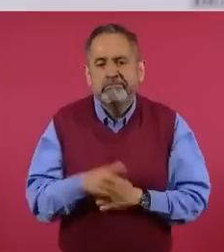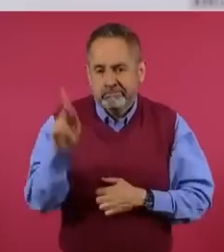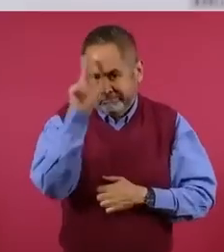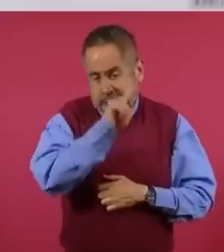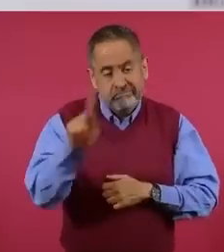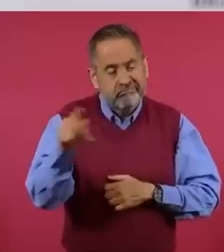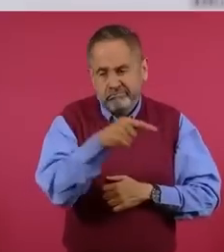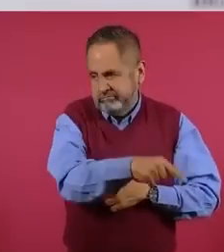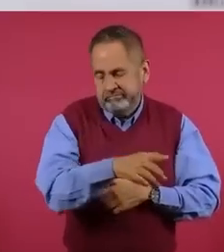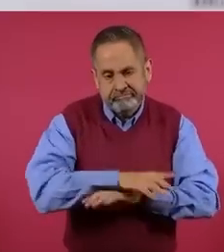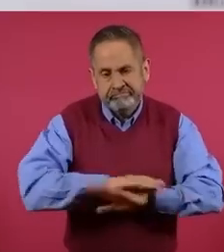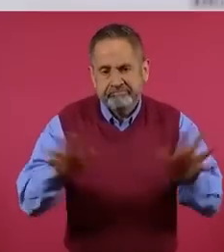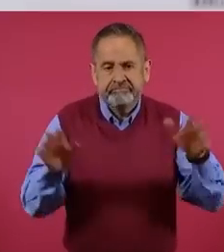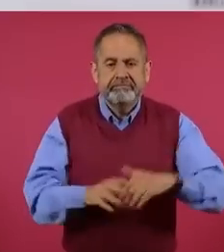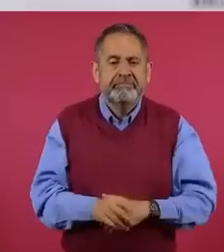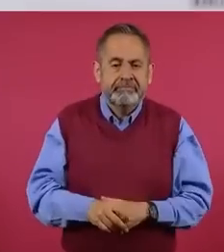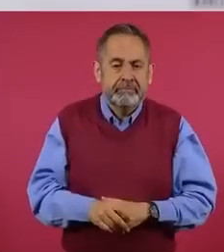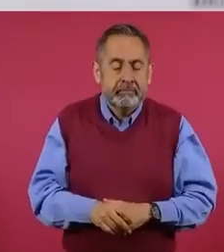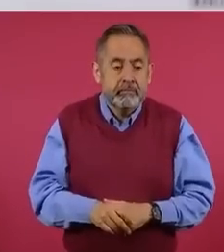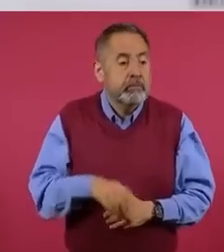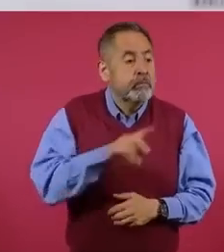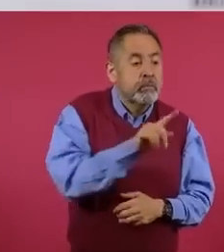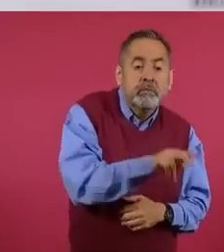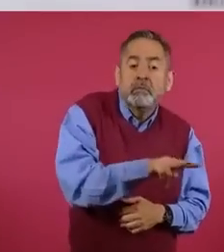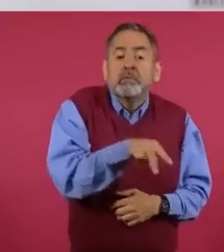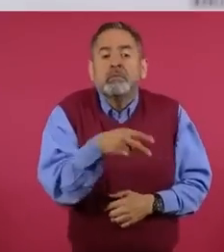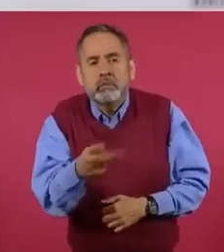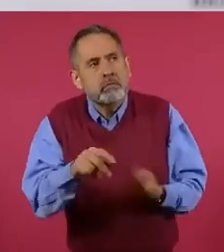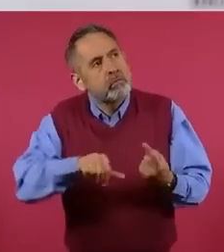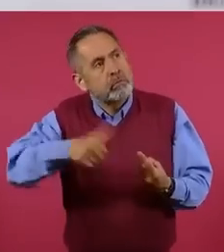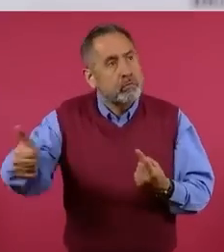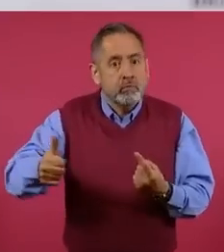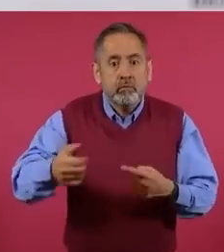que ha habido. Y el mejor, fíjense,